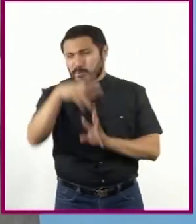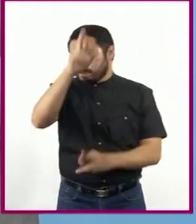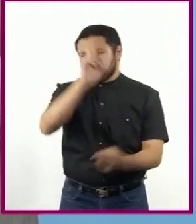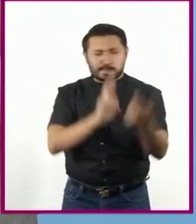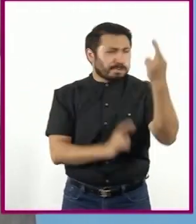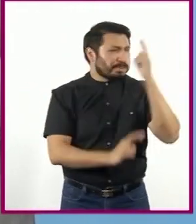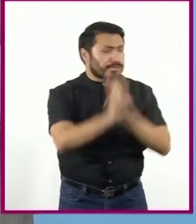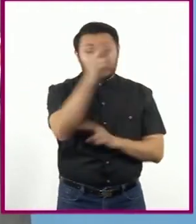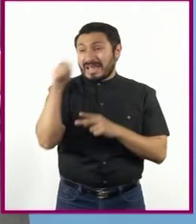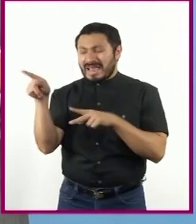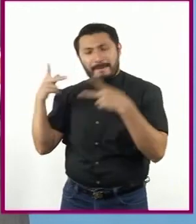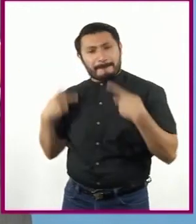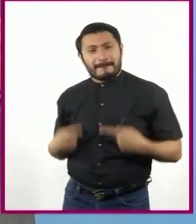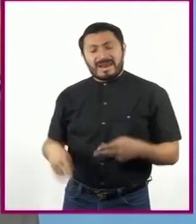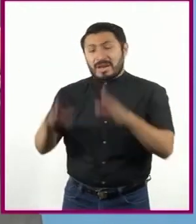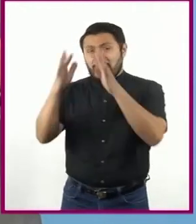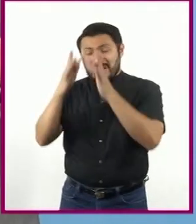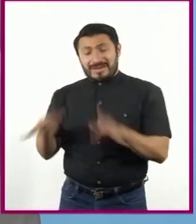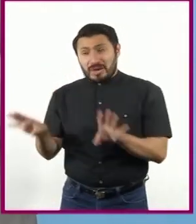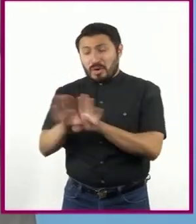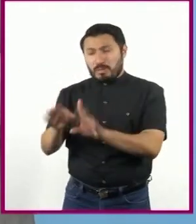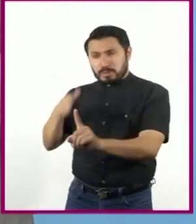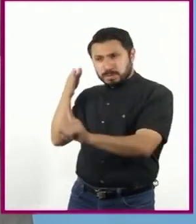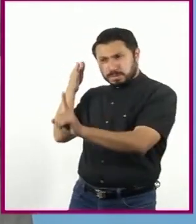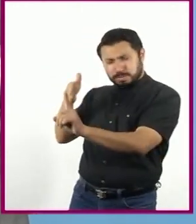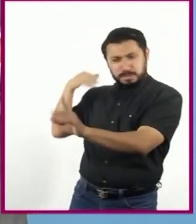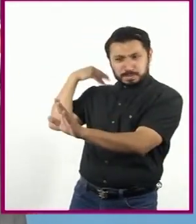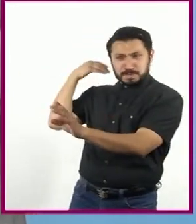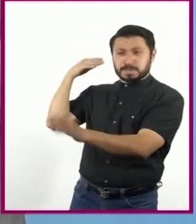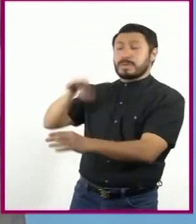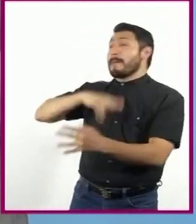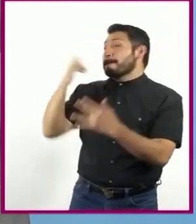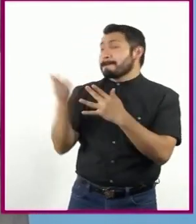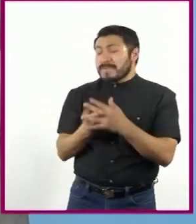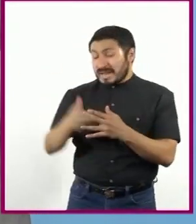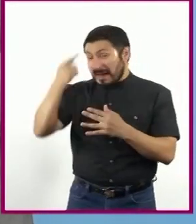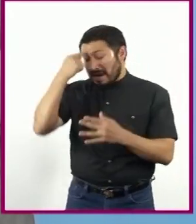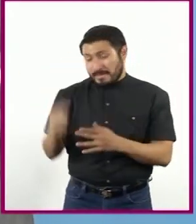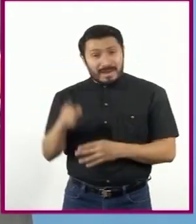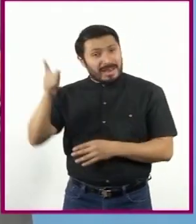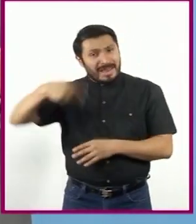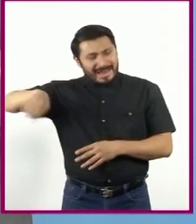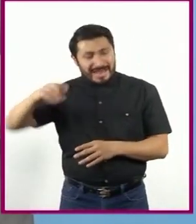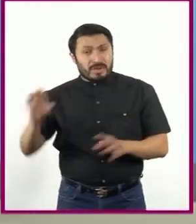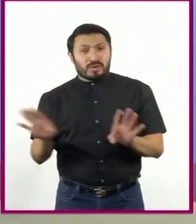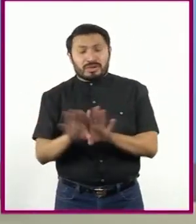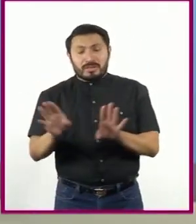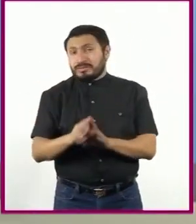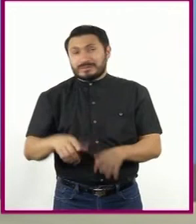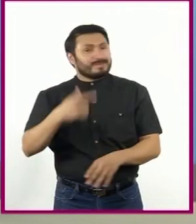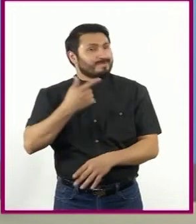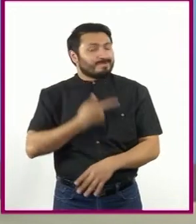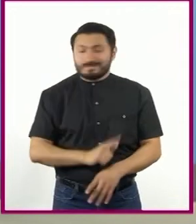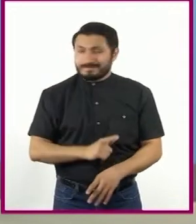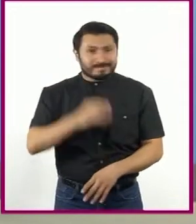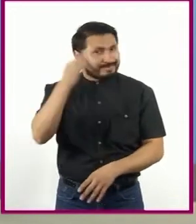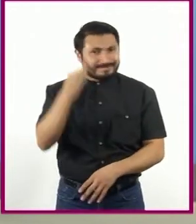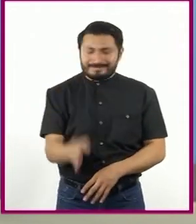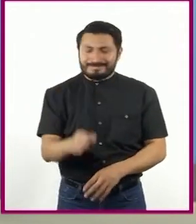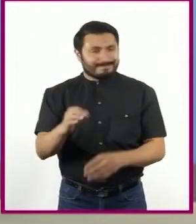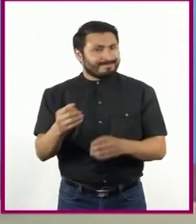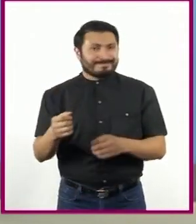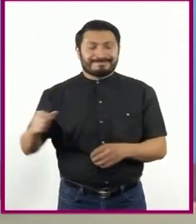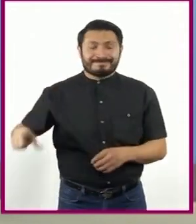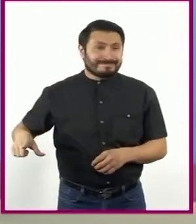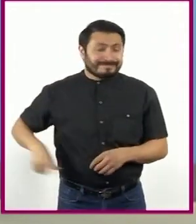a los franceses como objetivo o como justificación para expresar su malestar social. La respuesta